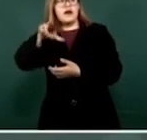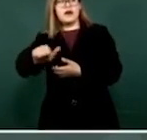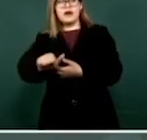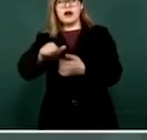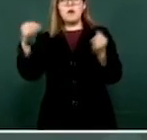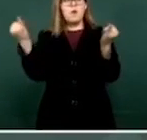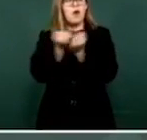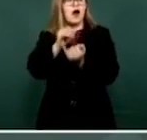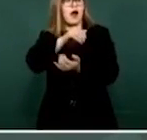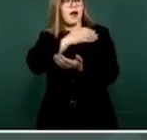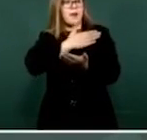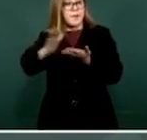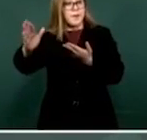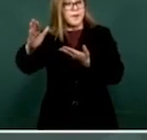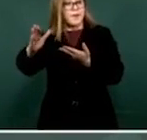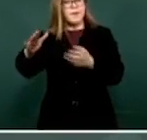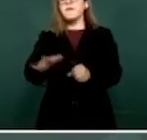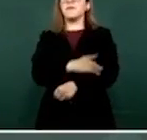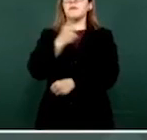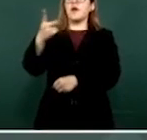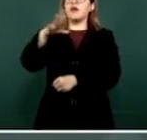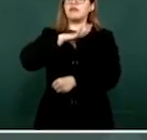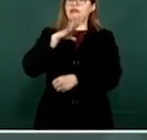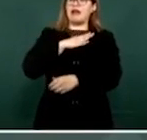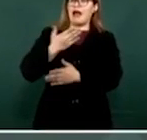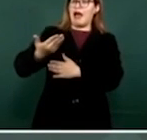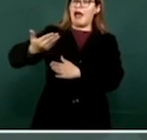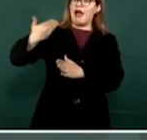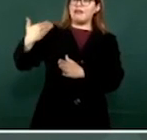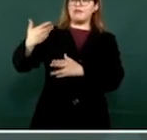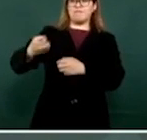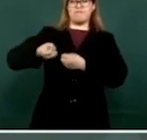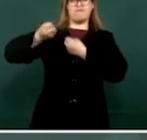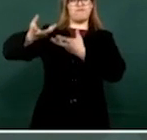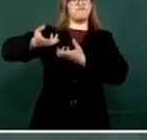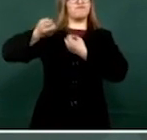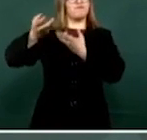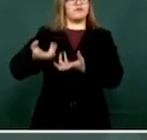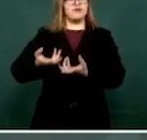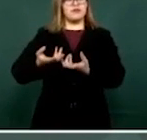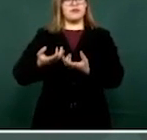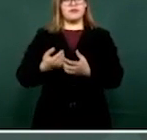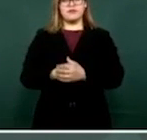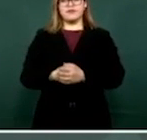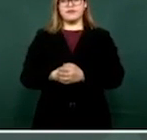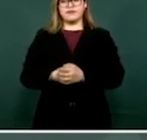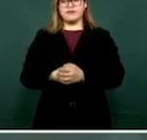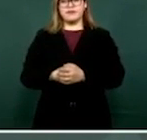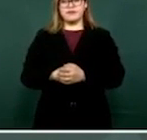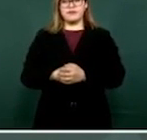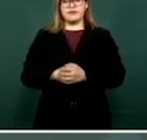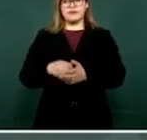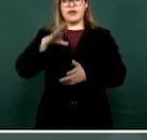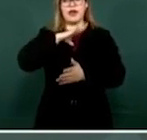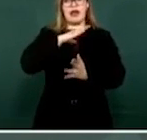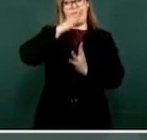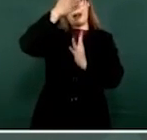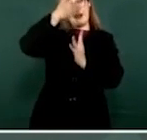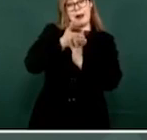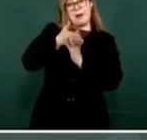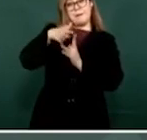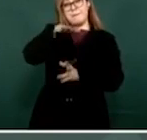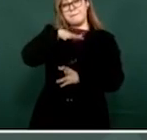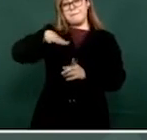cosas, porque les dieron tanto, tanto, que tienen concesionada la mitad del